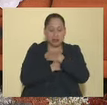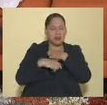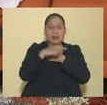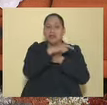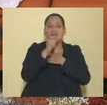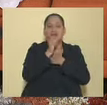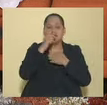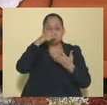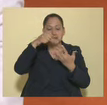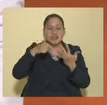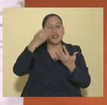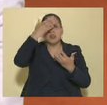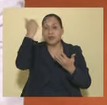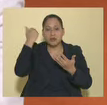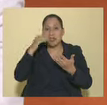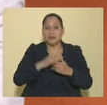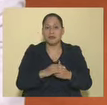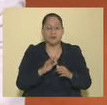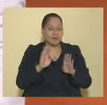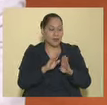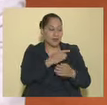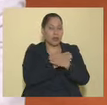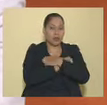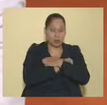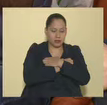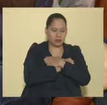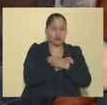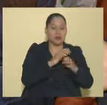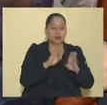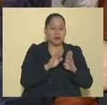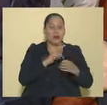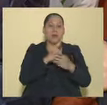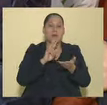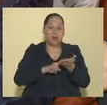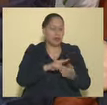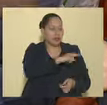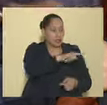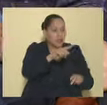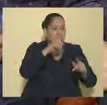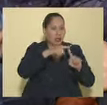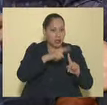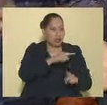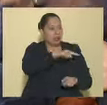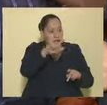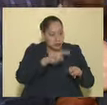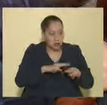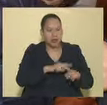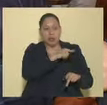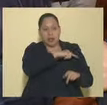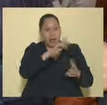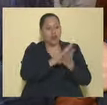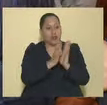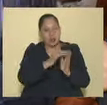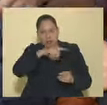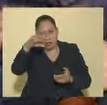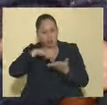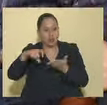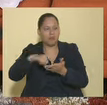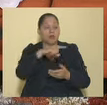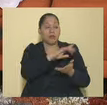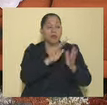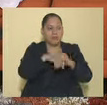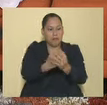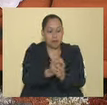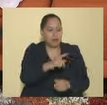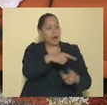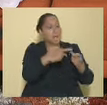valores. No, nosotros basamos la educación en decirle, haz la tarea, siéntate a comer, ve por las tortillas, lávate las manos, lava